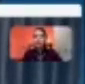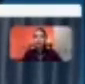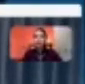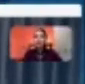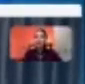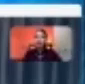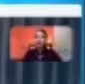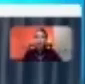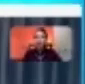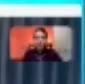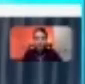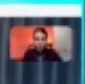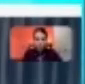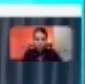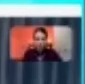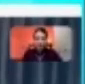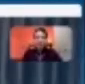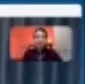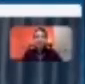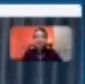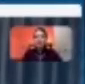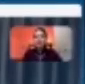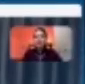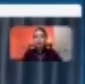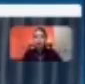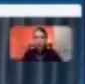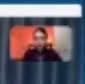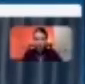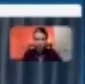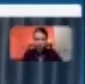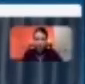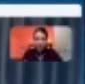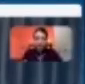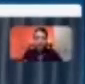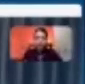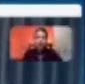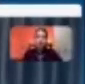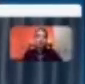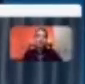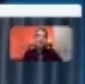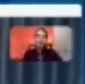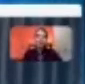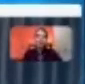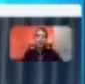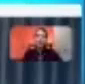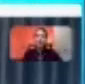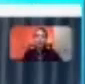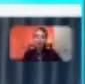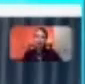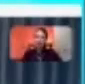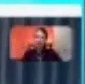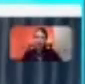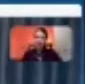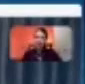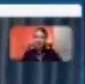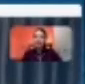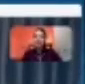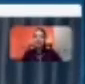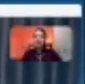119, versículo 151. Cercano estás tú, oh Jehová, y todos tus mandamientos son